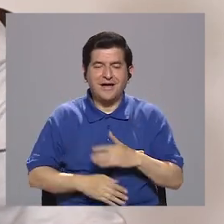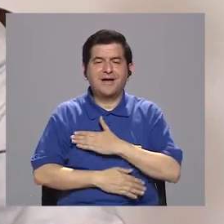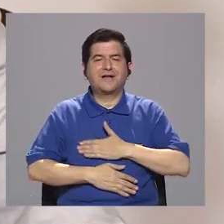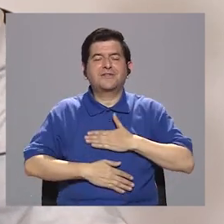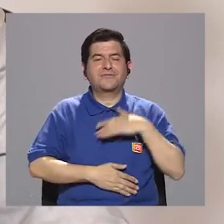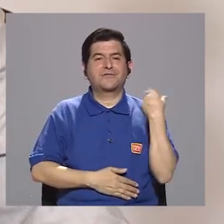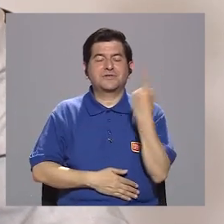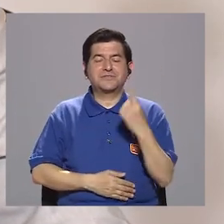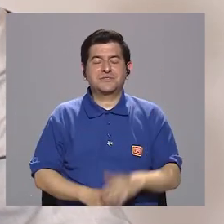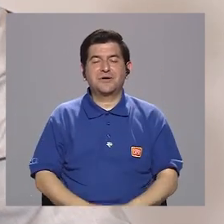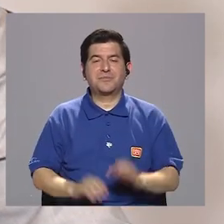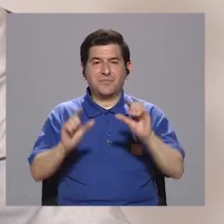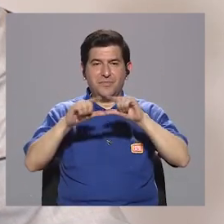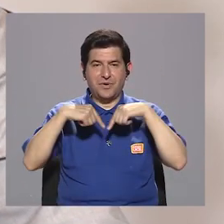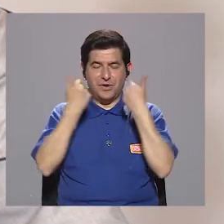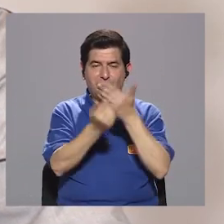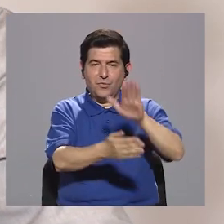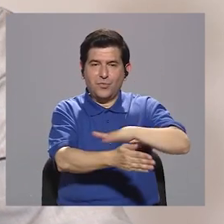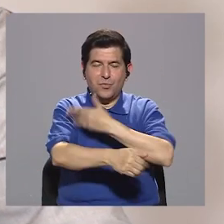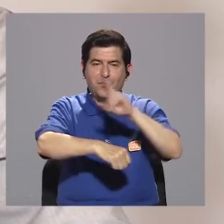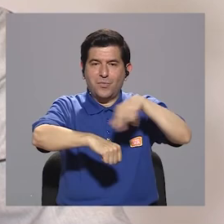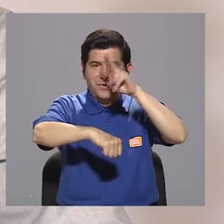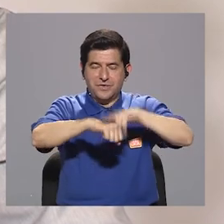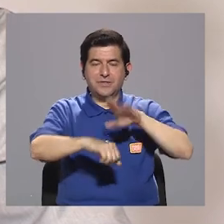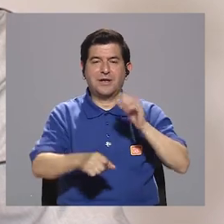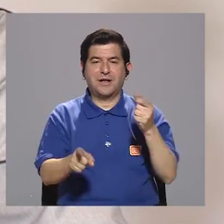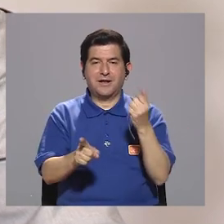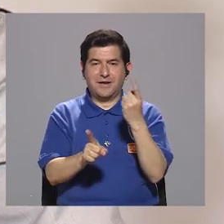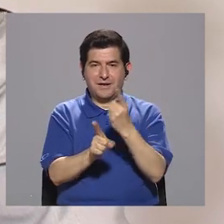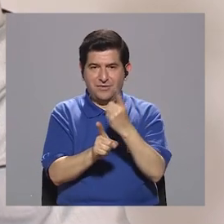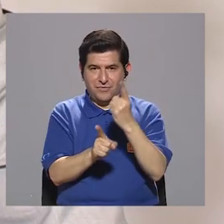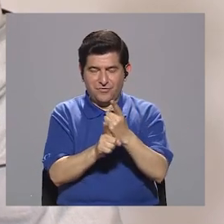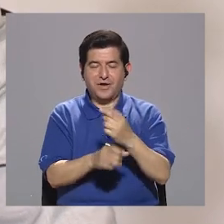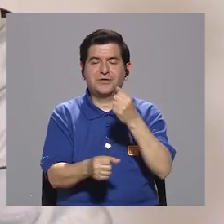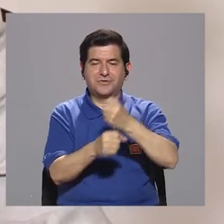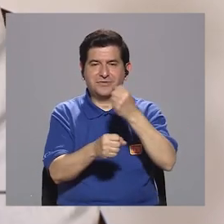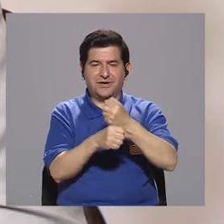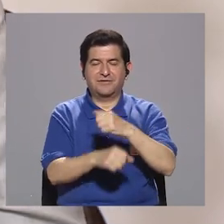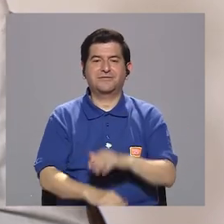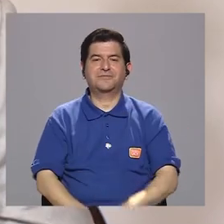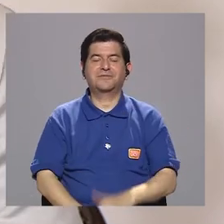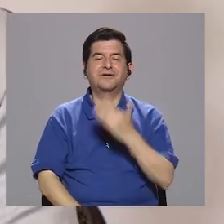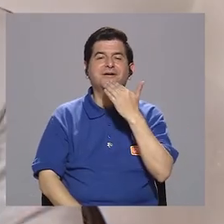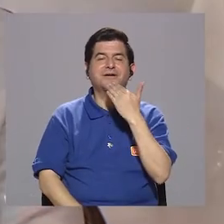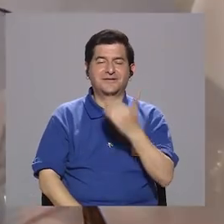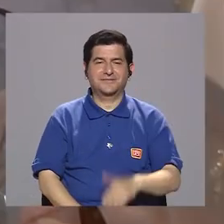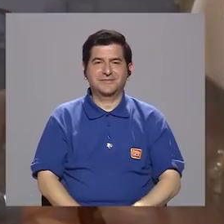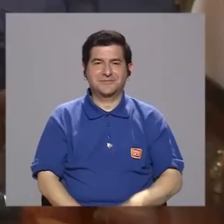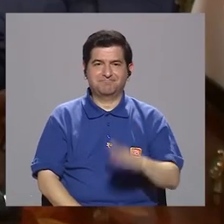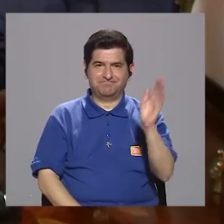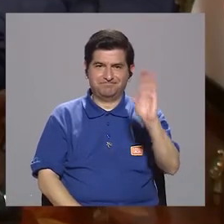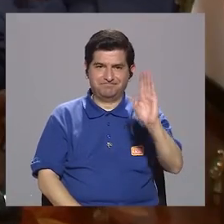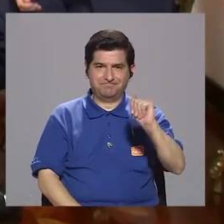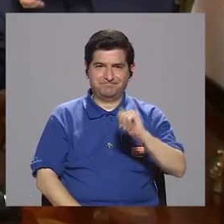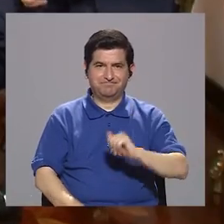disfruten siempre la Orquesta Sinfónica Nacional, que también es su obra. Muchas gracias por estar con nosotros. Chao.